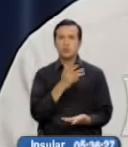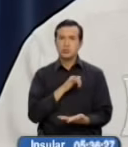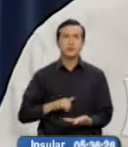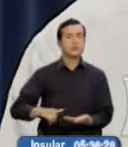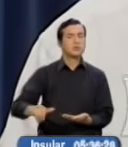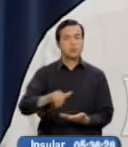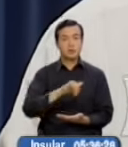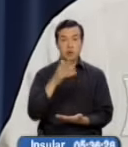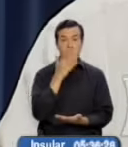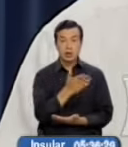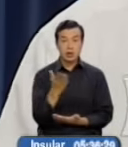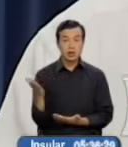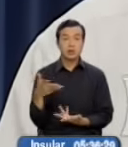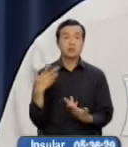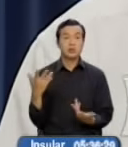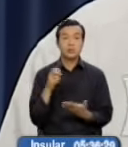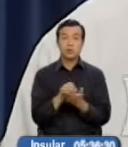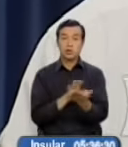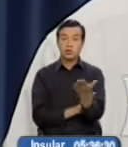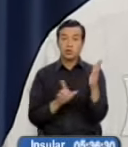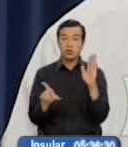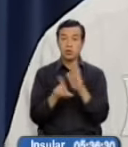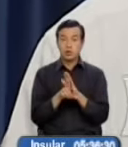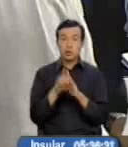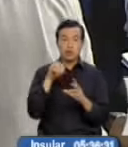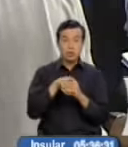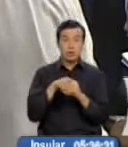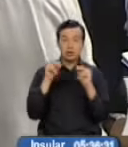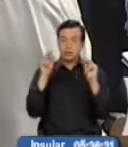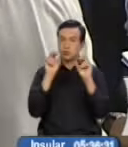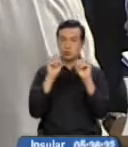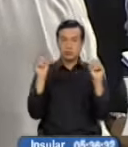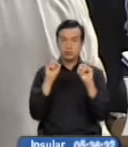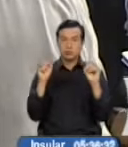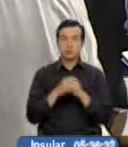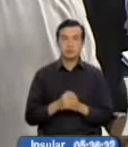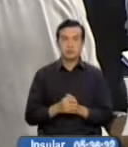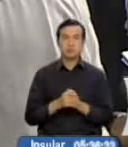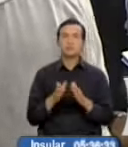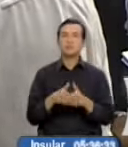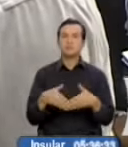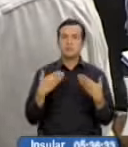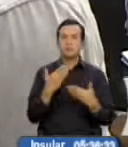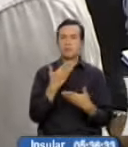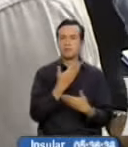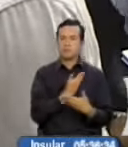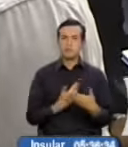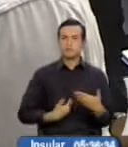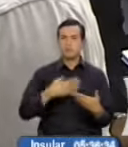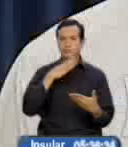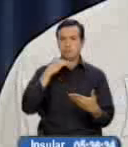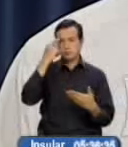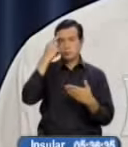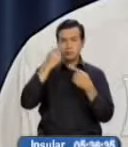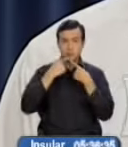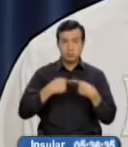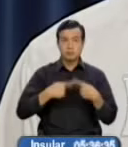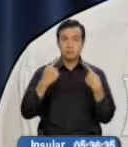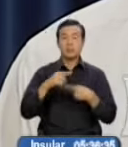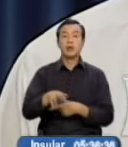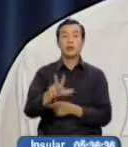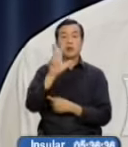democracia. Ese proyecto de ley no será archivado. En el artículo de opinión, Correa señala que en este tema existen